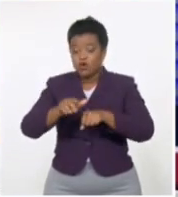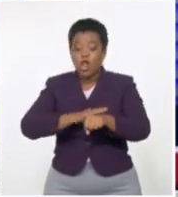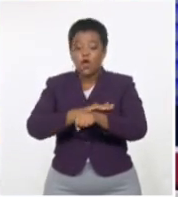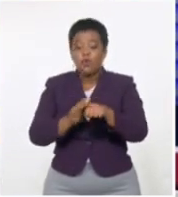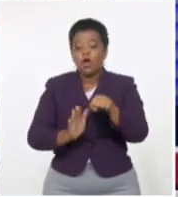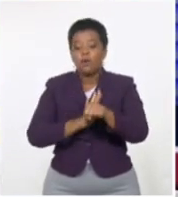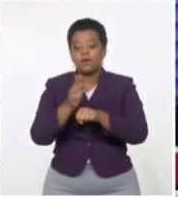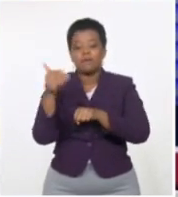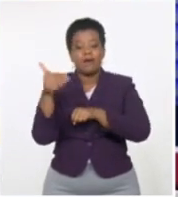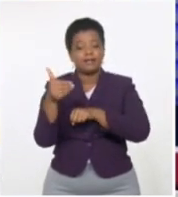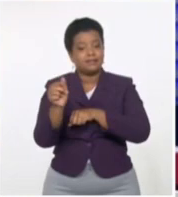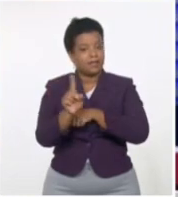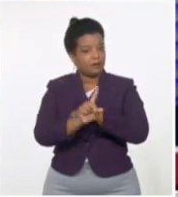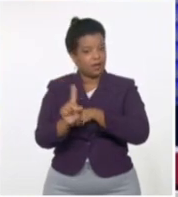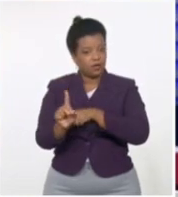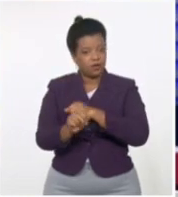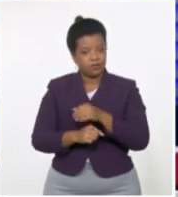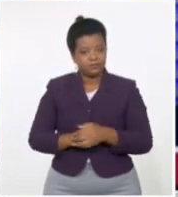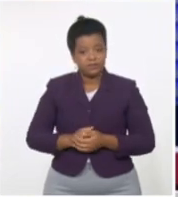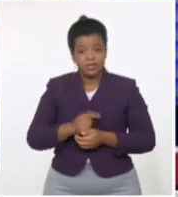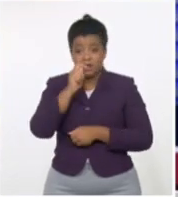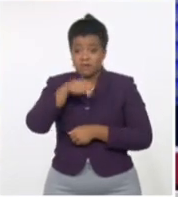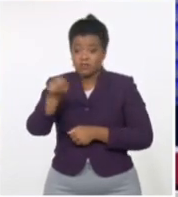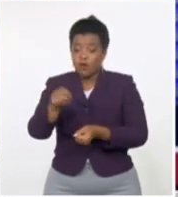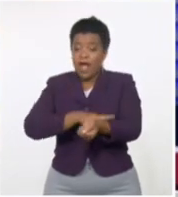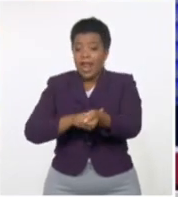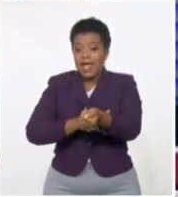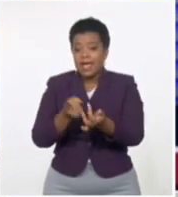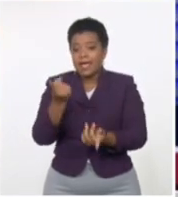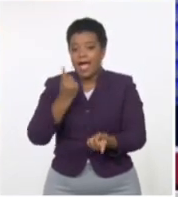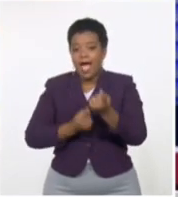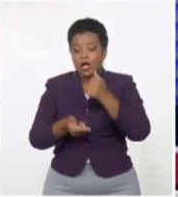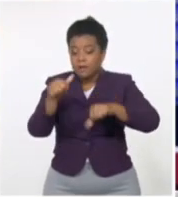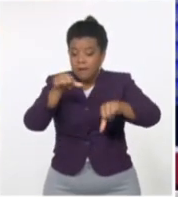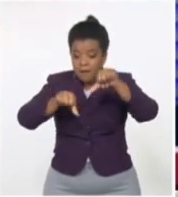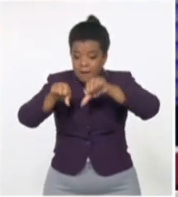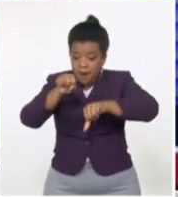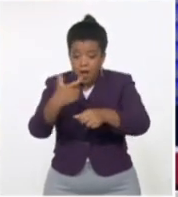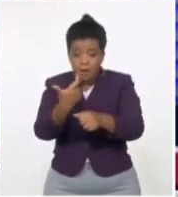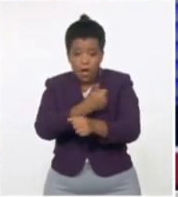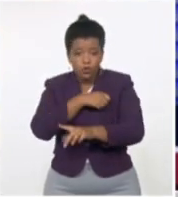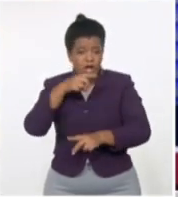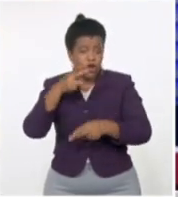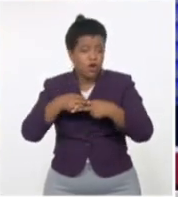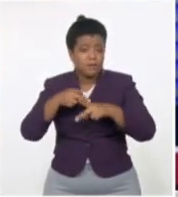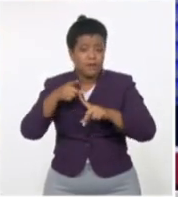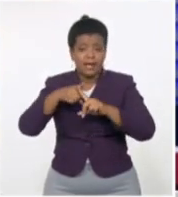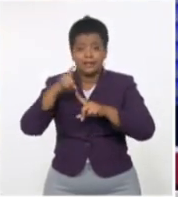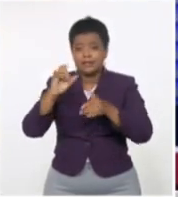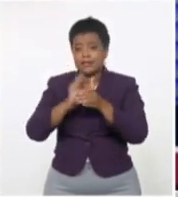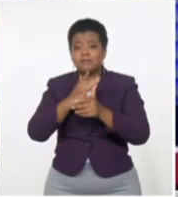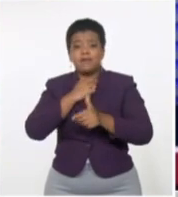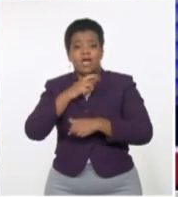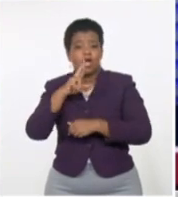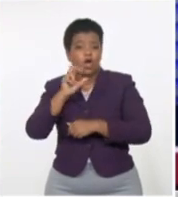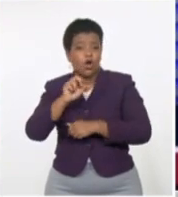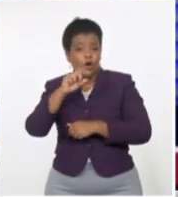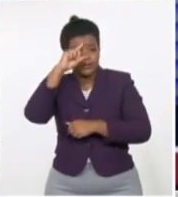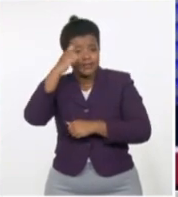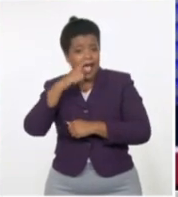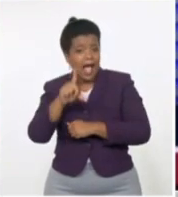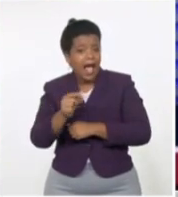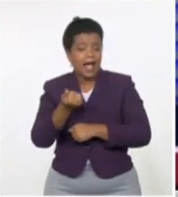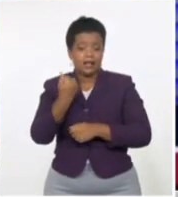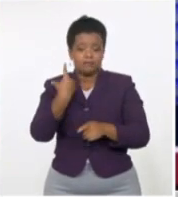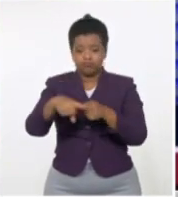en esta intervención. Los pacientes que sean alérgicos a algún componente de la vacuna, llámese timerosal, llámese alúmina,